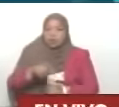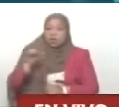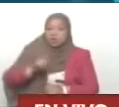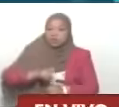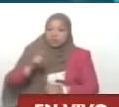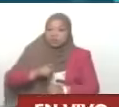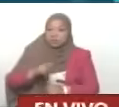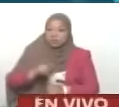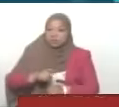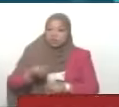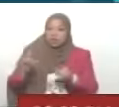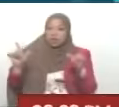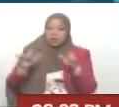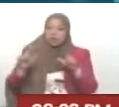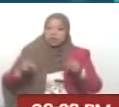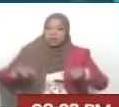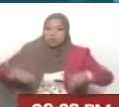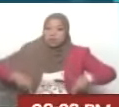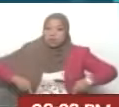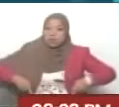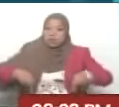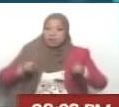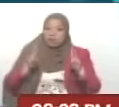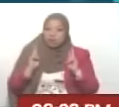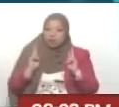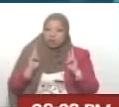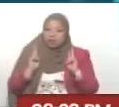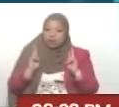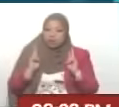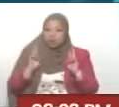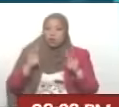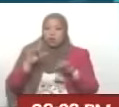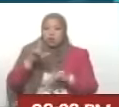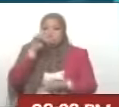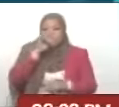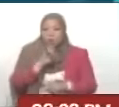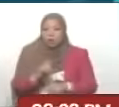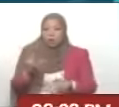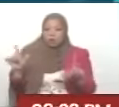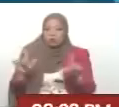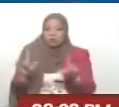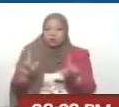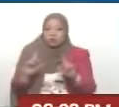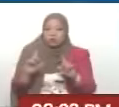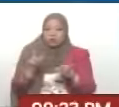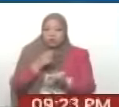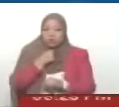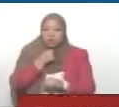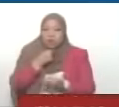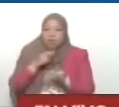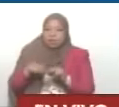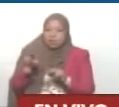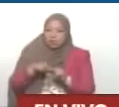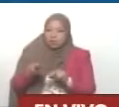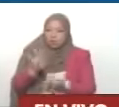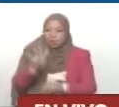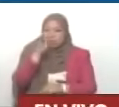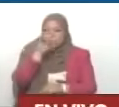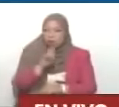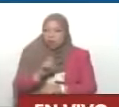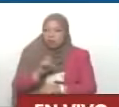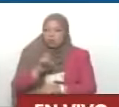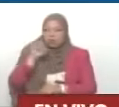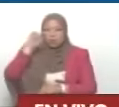siempre quise ser diseñadora de modas. Y mi mamá... ¿Tú te acuerdas de qué edad, por ejemplo, que te nació esa idea? Desde chiquita, 4 años, por ahí.